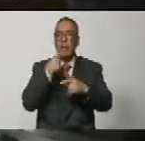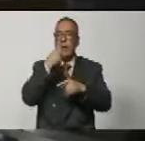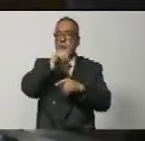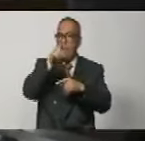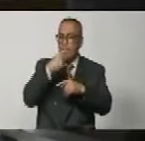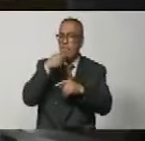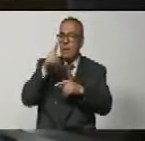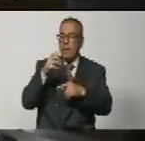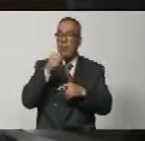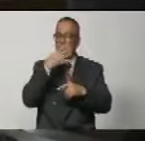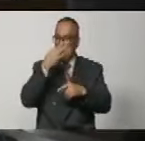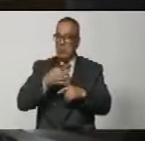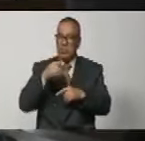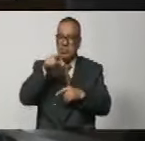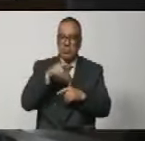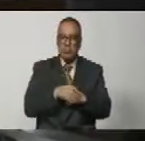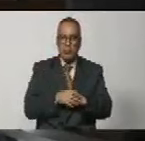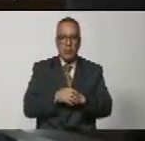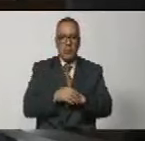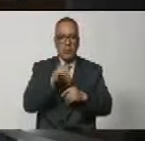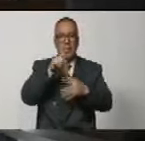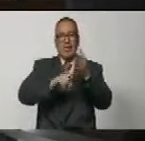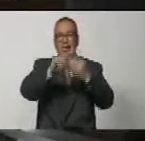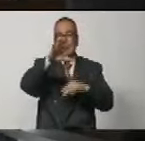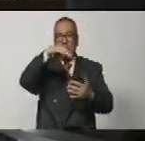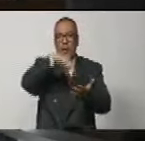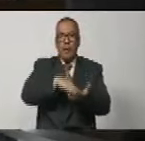consulta maravillosa. Más de